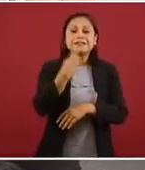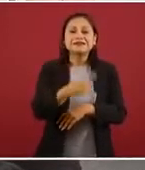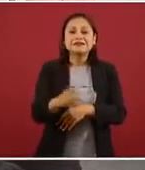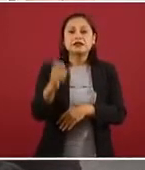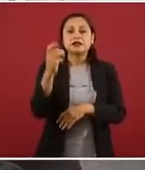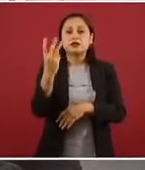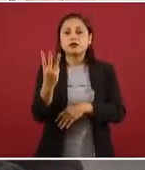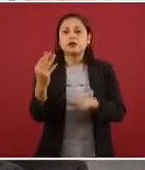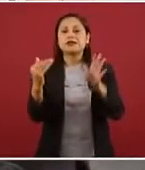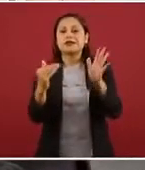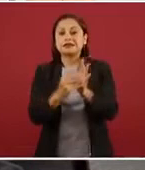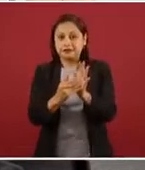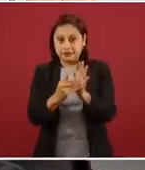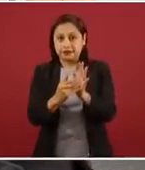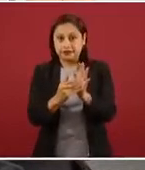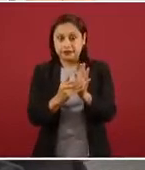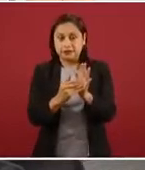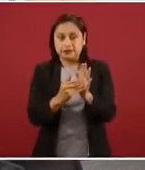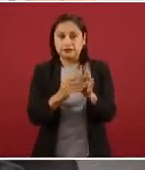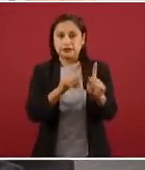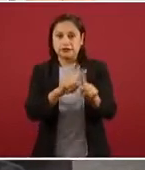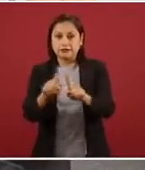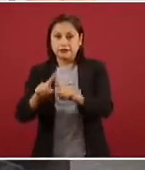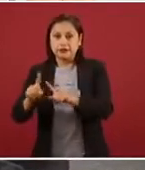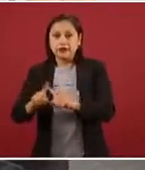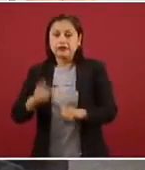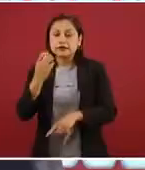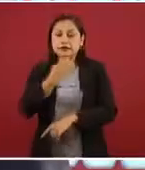en 103 mil escuelas,